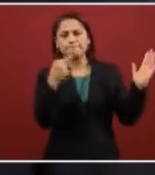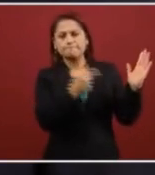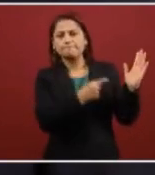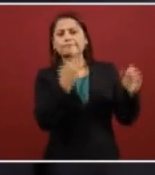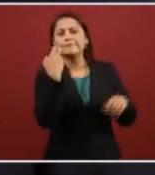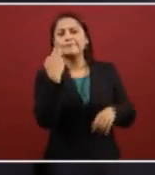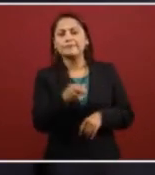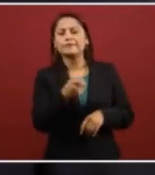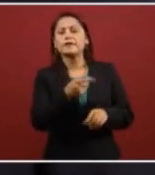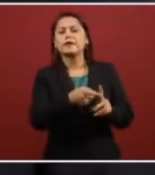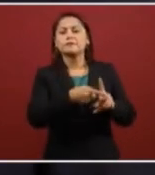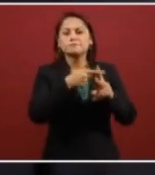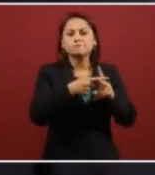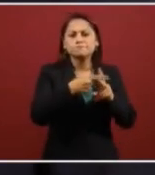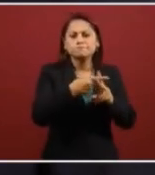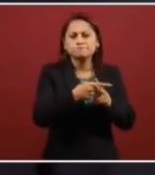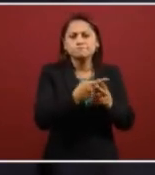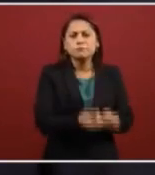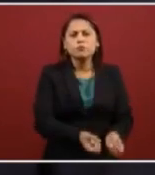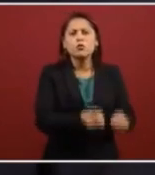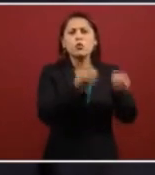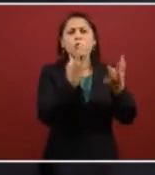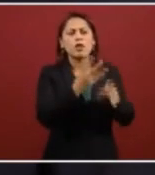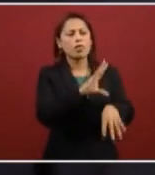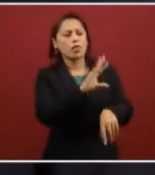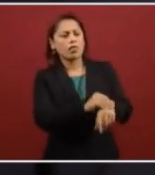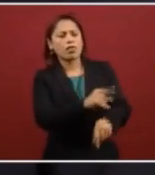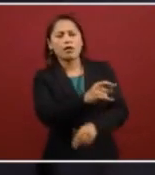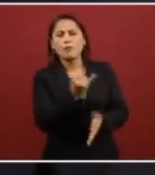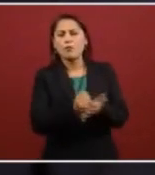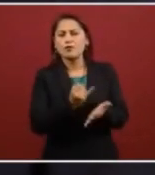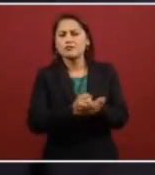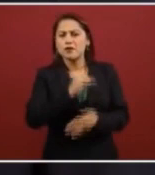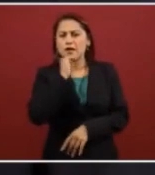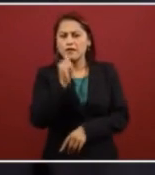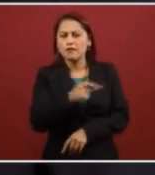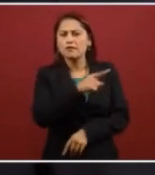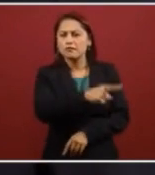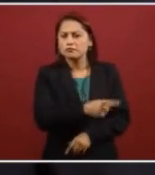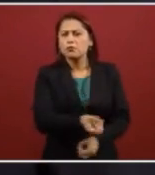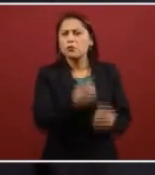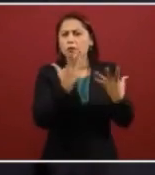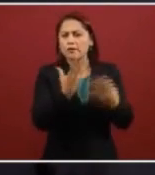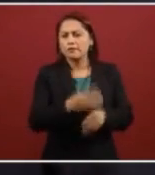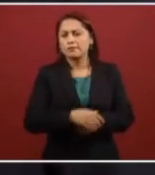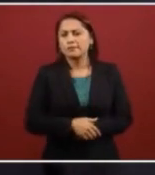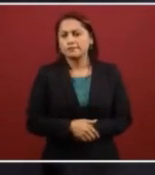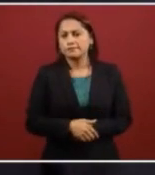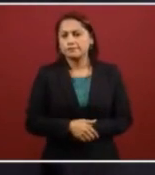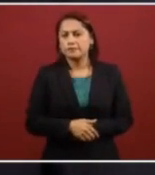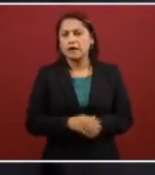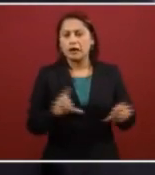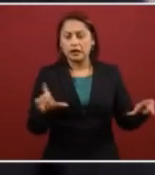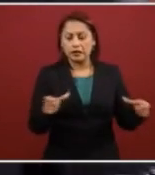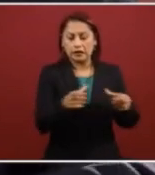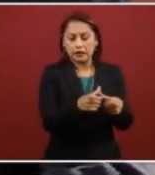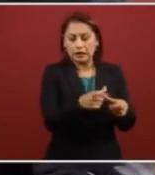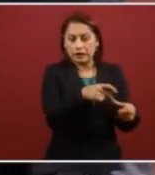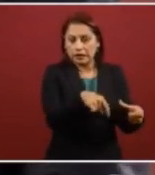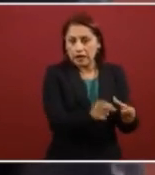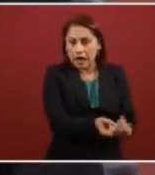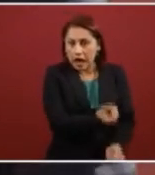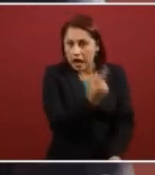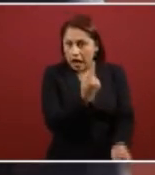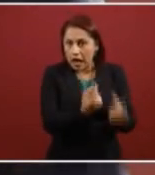were condoning in taxes a muy pocos too very few of them. Esto,